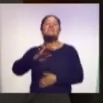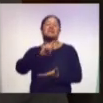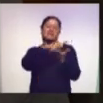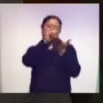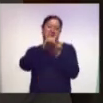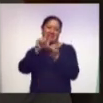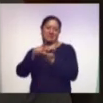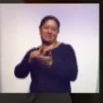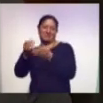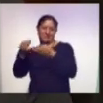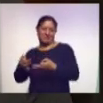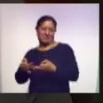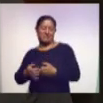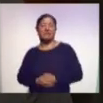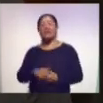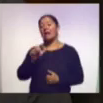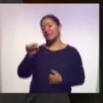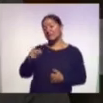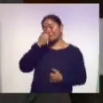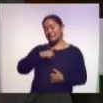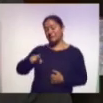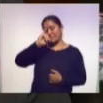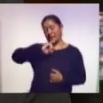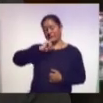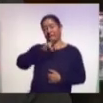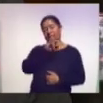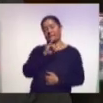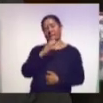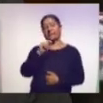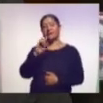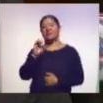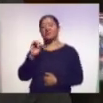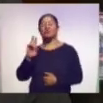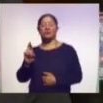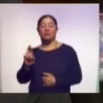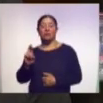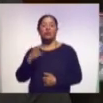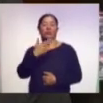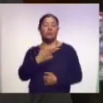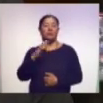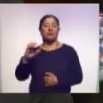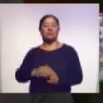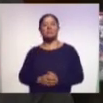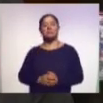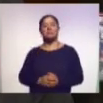temporada navideña, redoblamos los esfuerzos. Tenemos promedio de 90